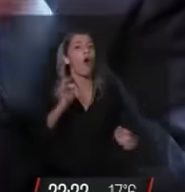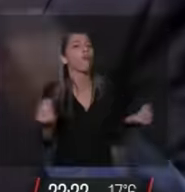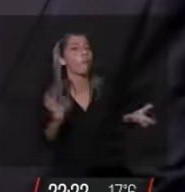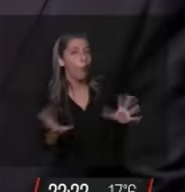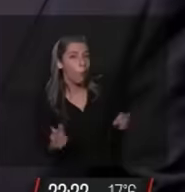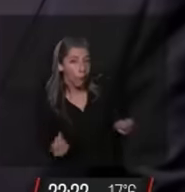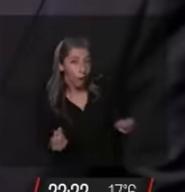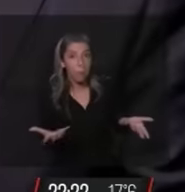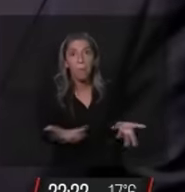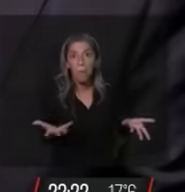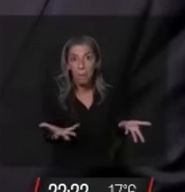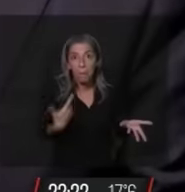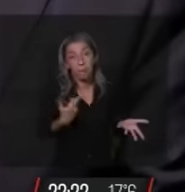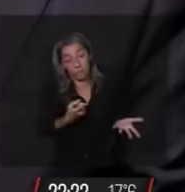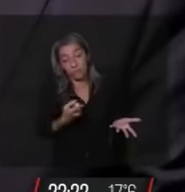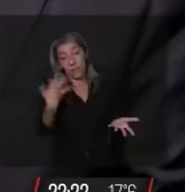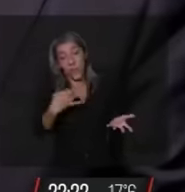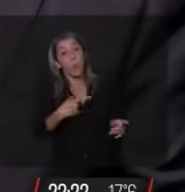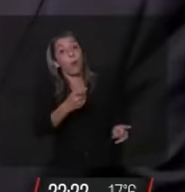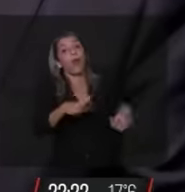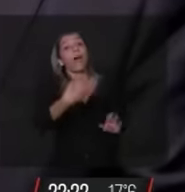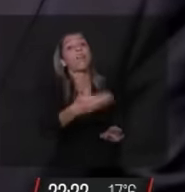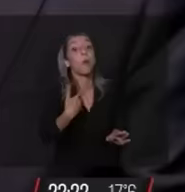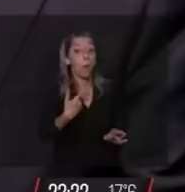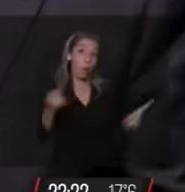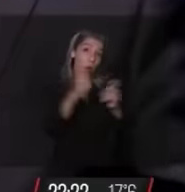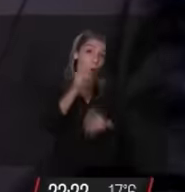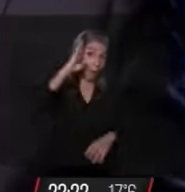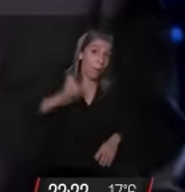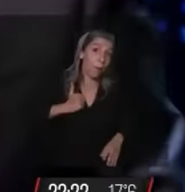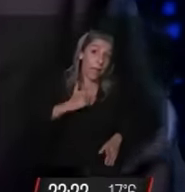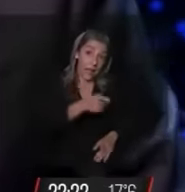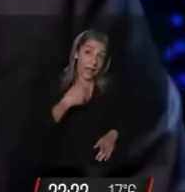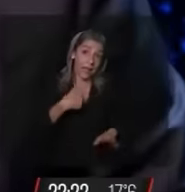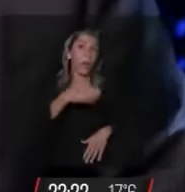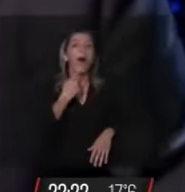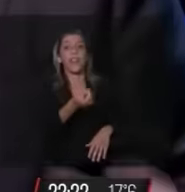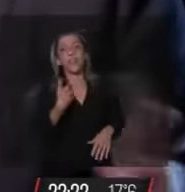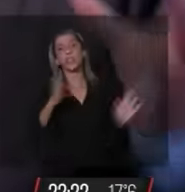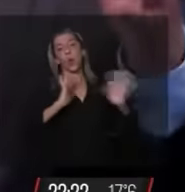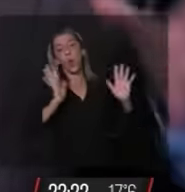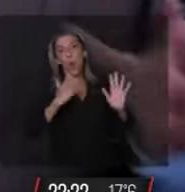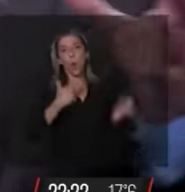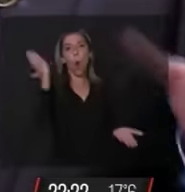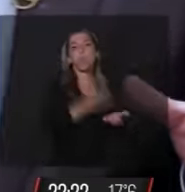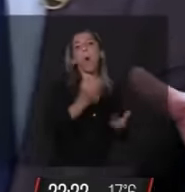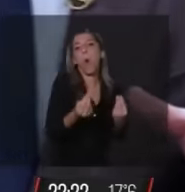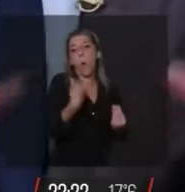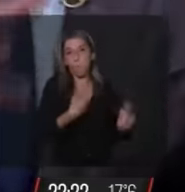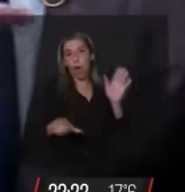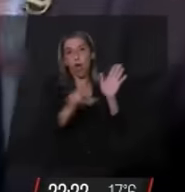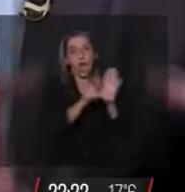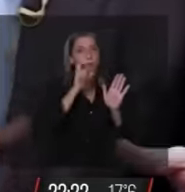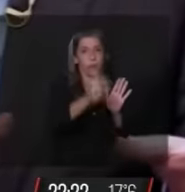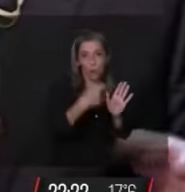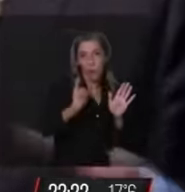hacen, porque después viene alguien y lo juzga por delito de lesa humanidad. No, me parece que estamos mezclando